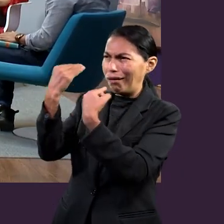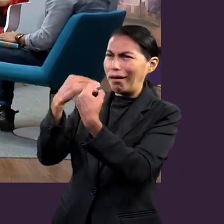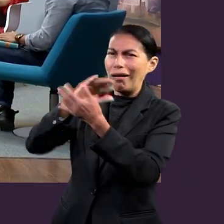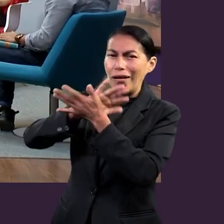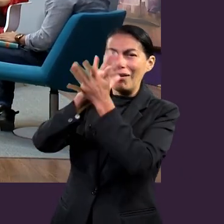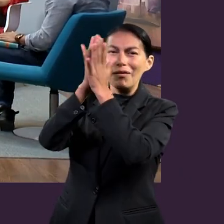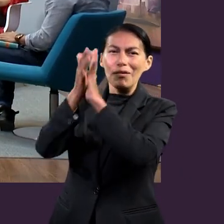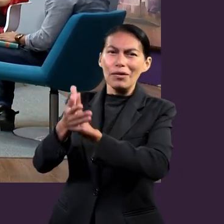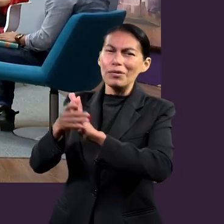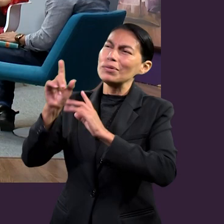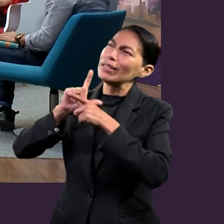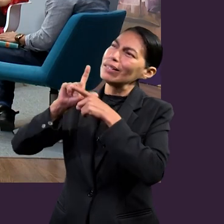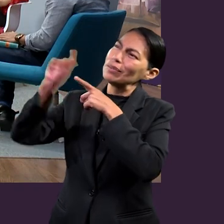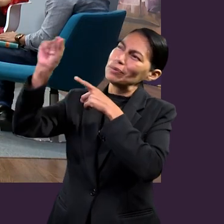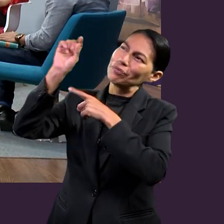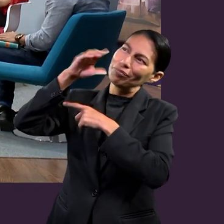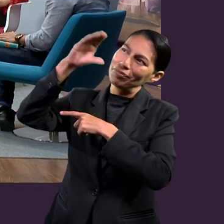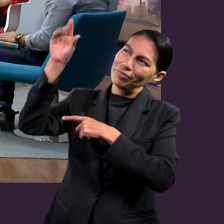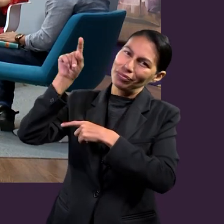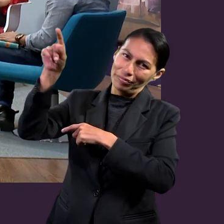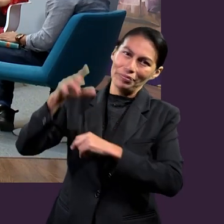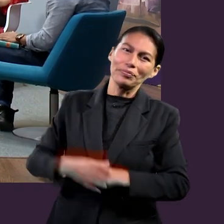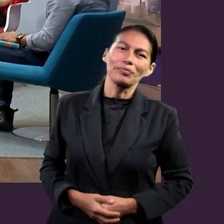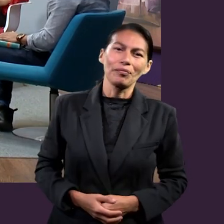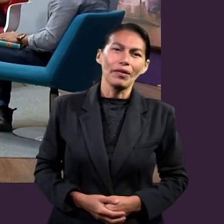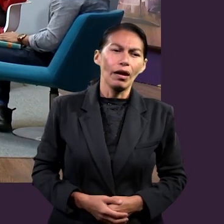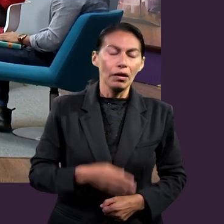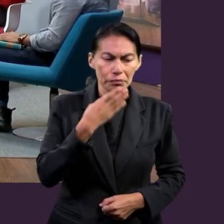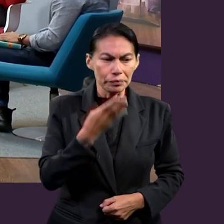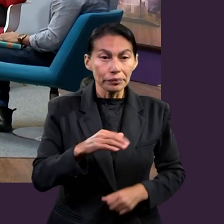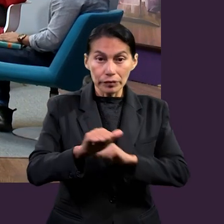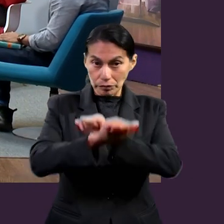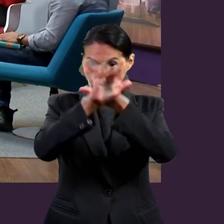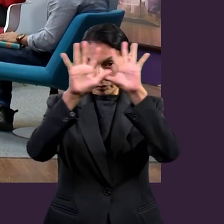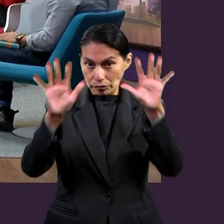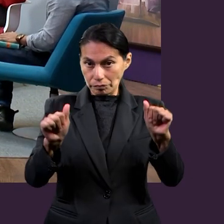gracias. En Apocalipsis 3 dice,